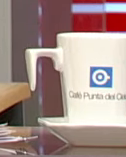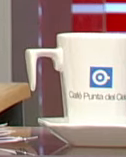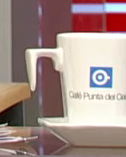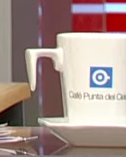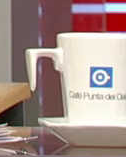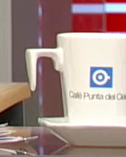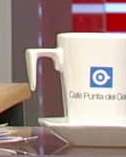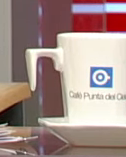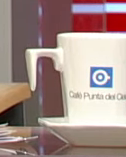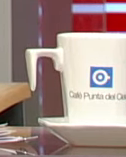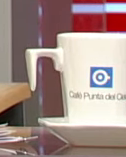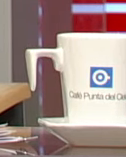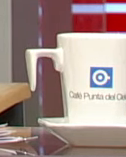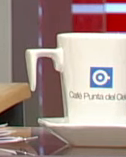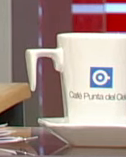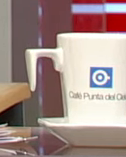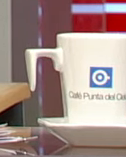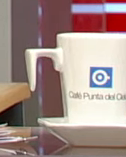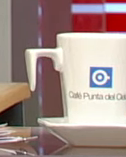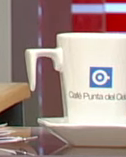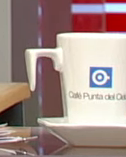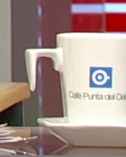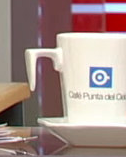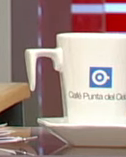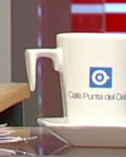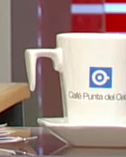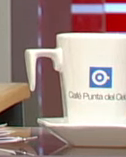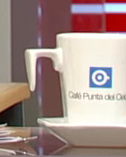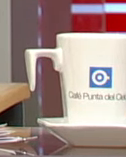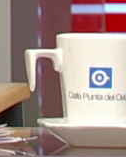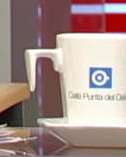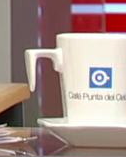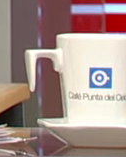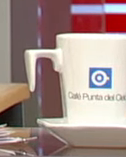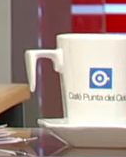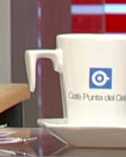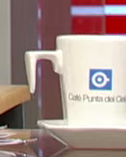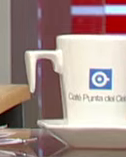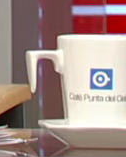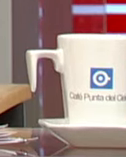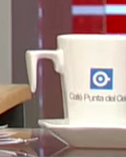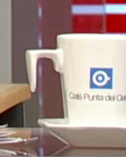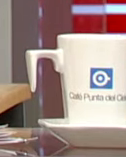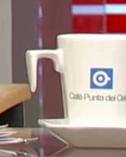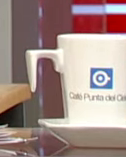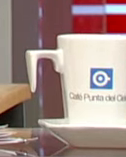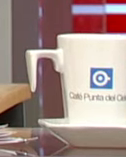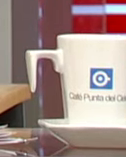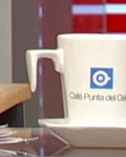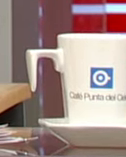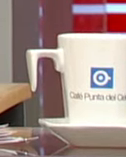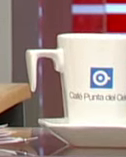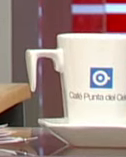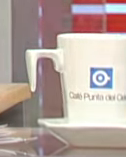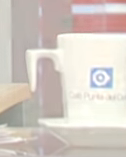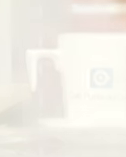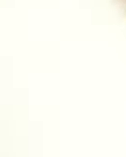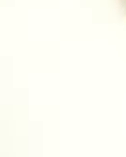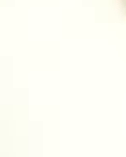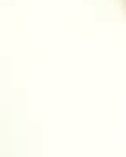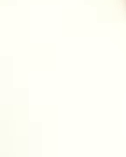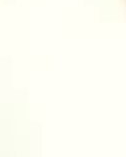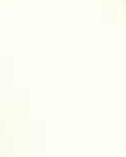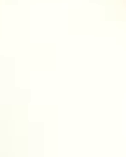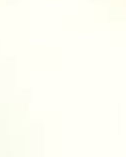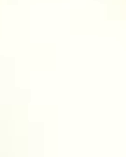muy importante mantenernos alerta y atender a los avisos de prevención de las autoridades y a todos los